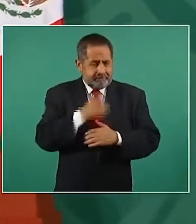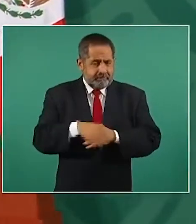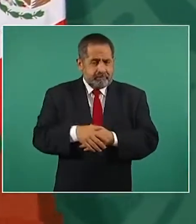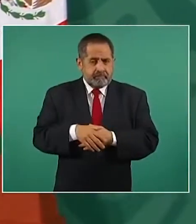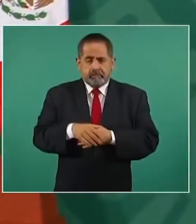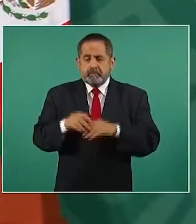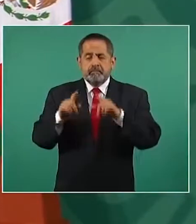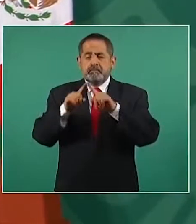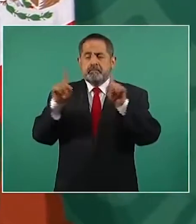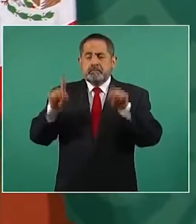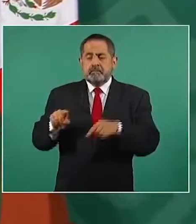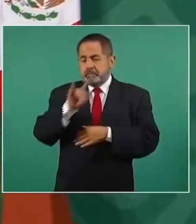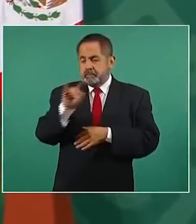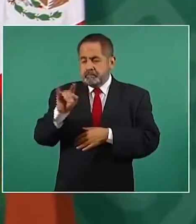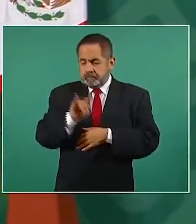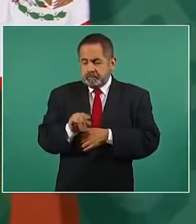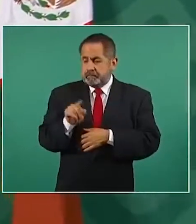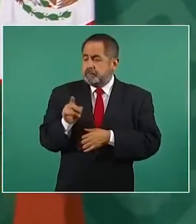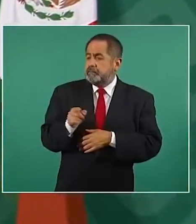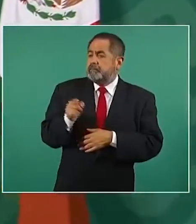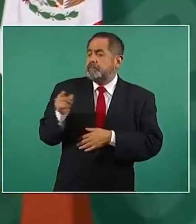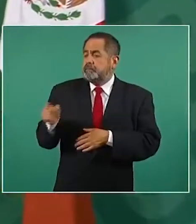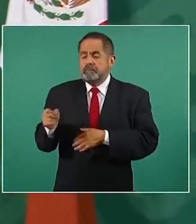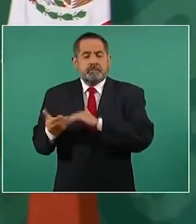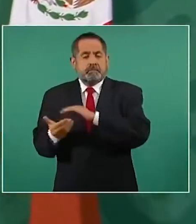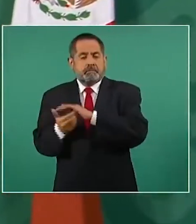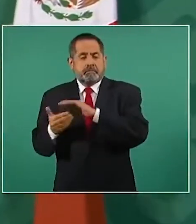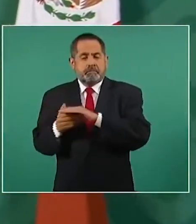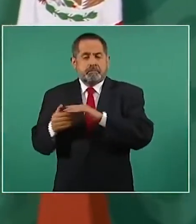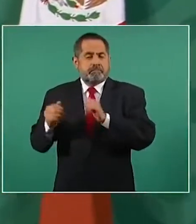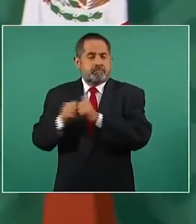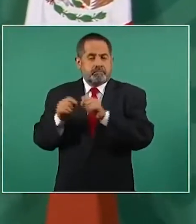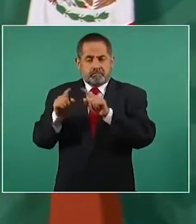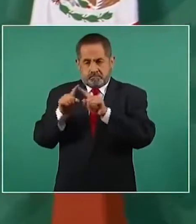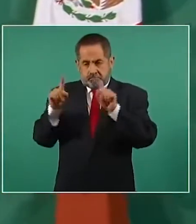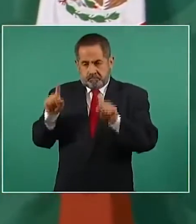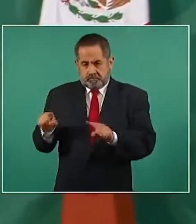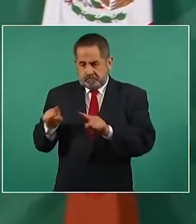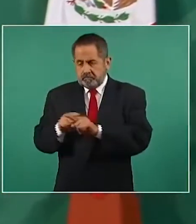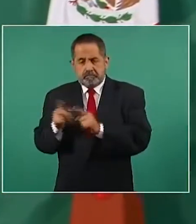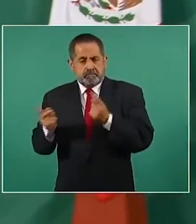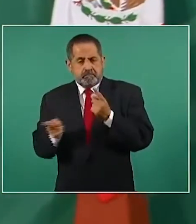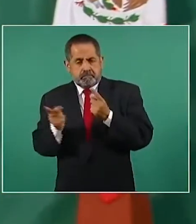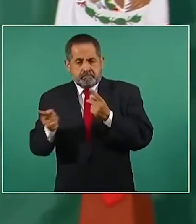poner una mesa con boletas